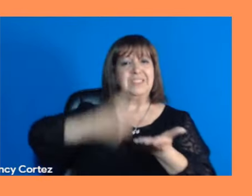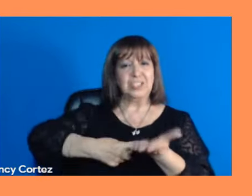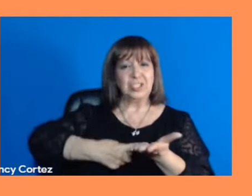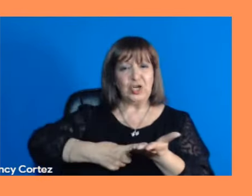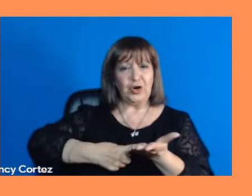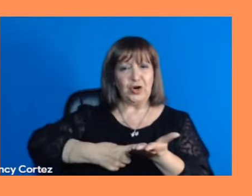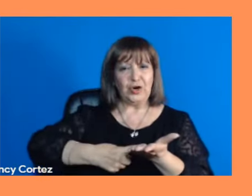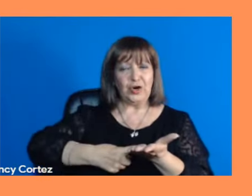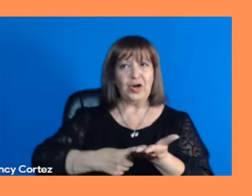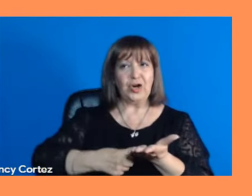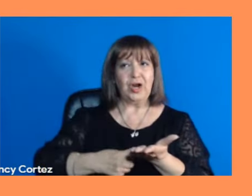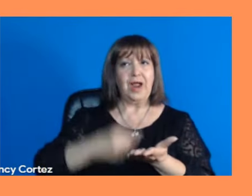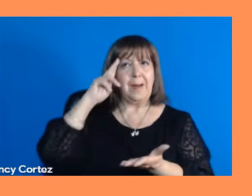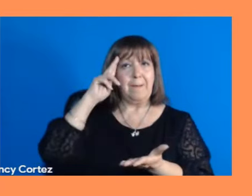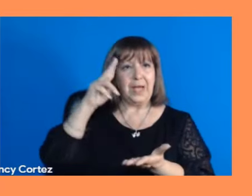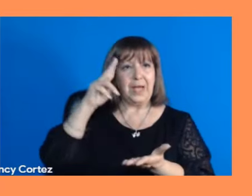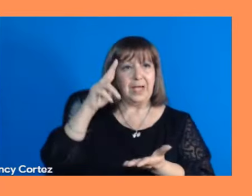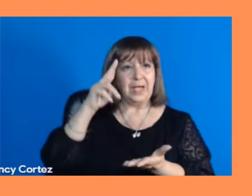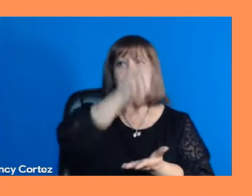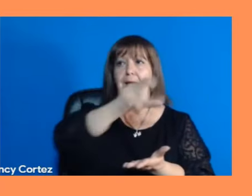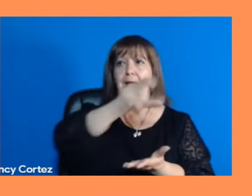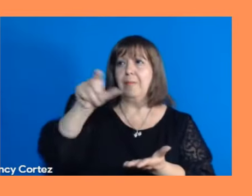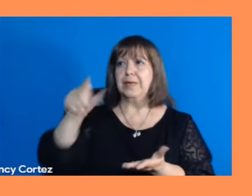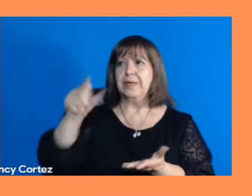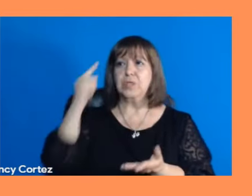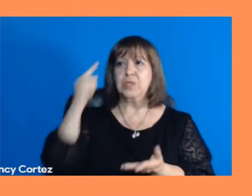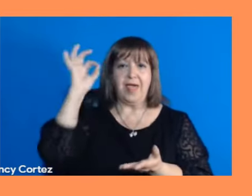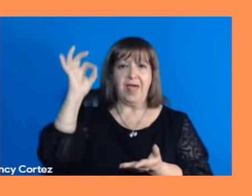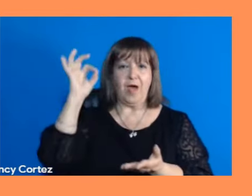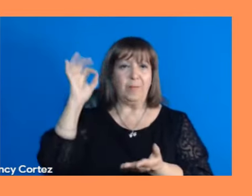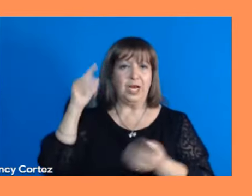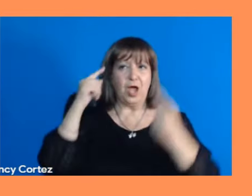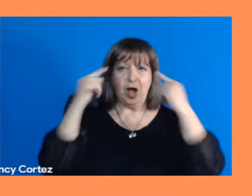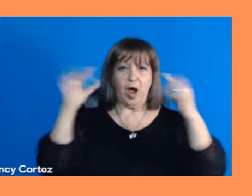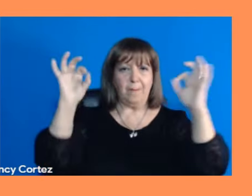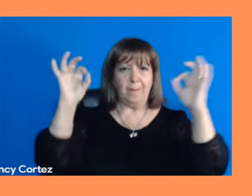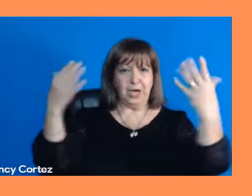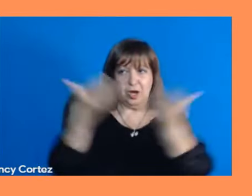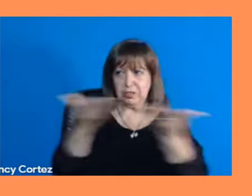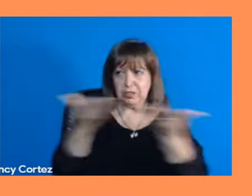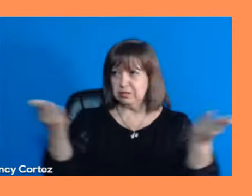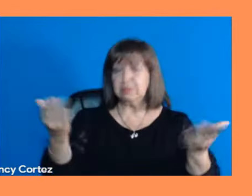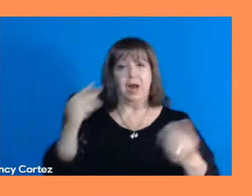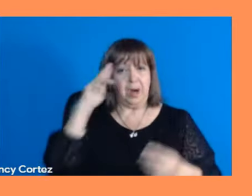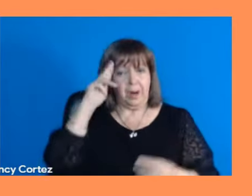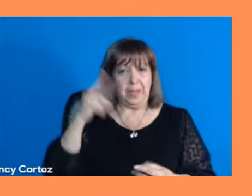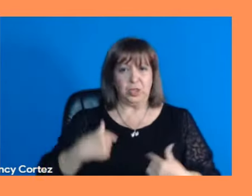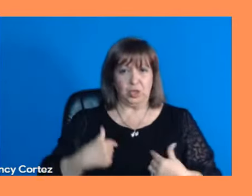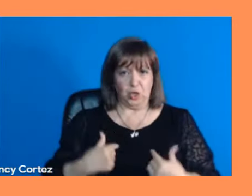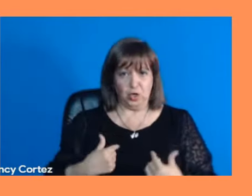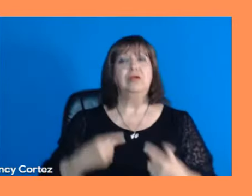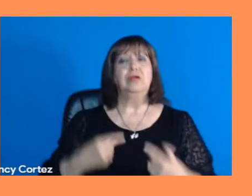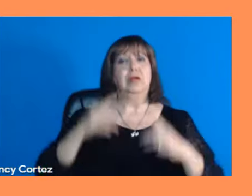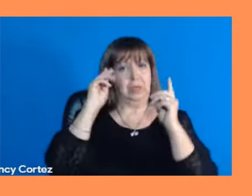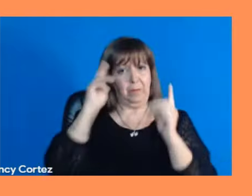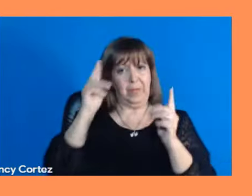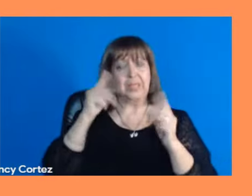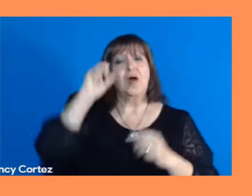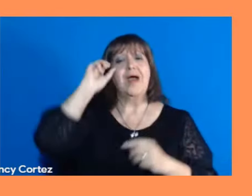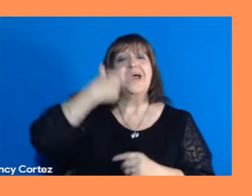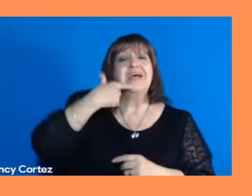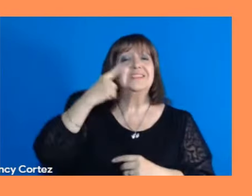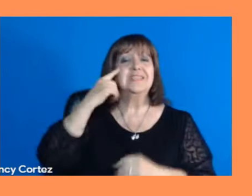todes, y contribuye a construir ciudadanía crítica. La ESI promueve espacios donde se